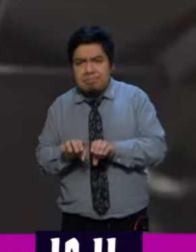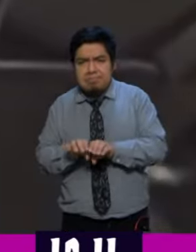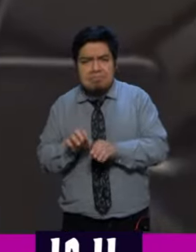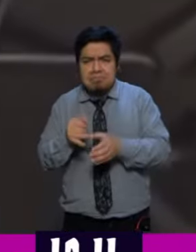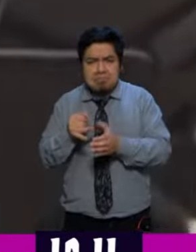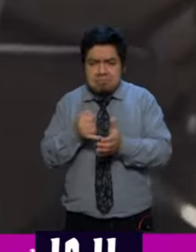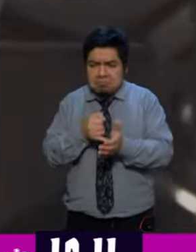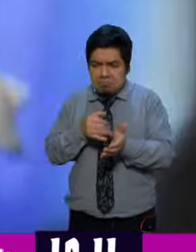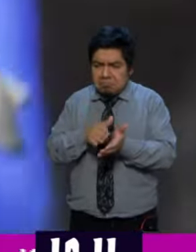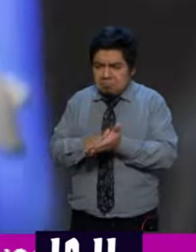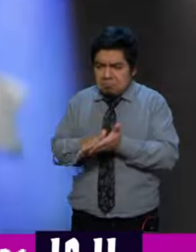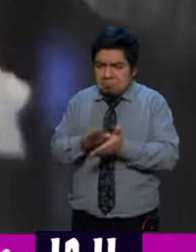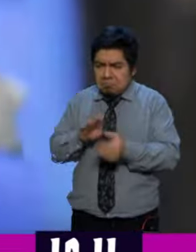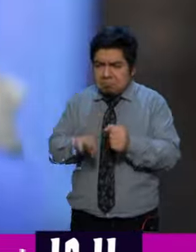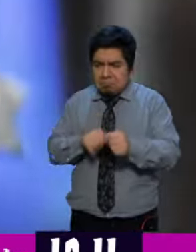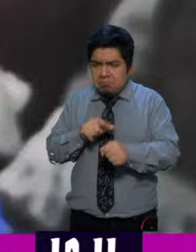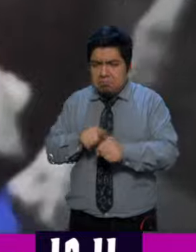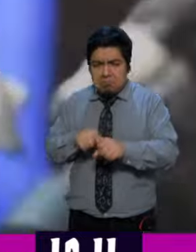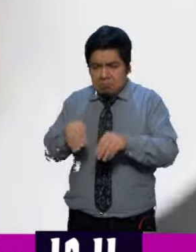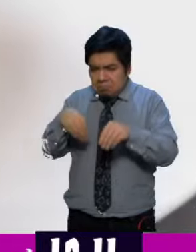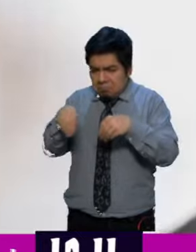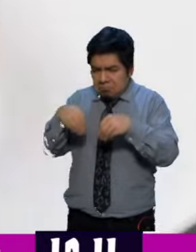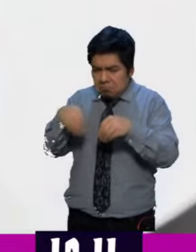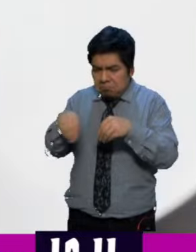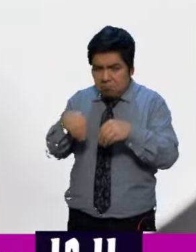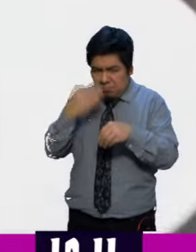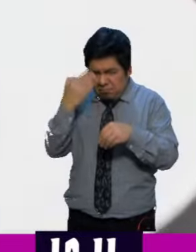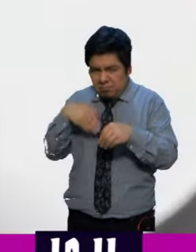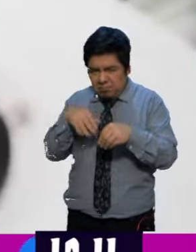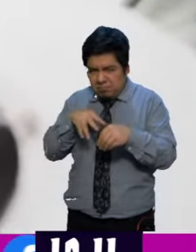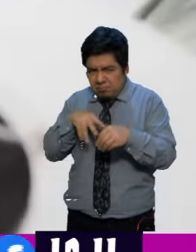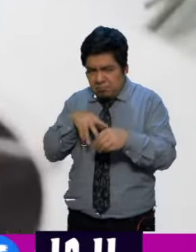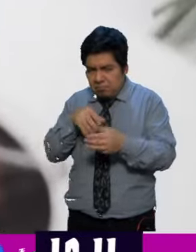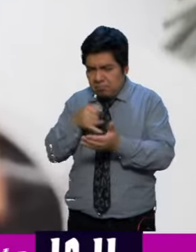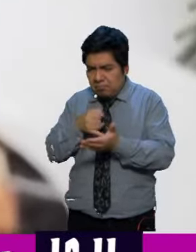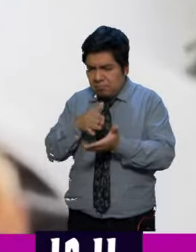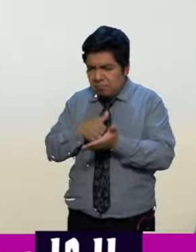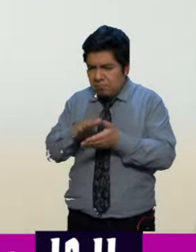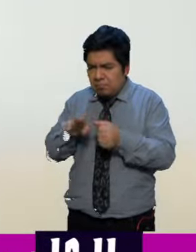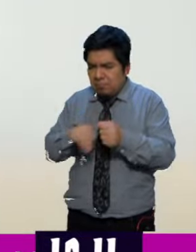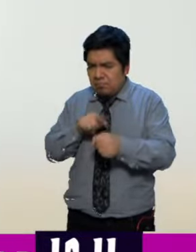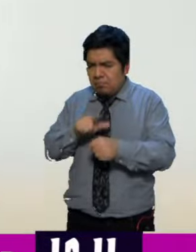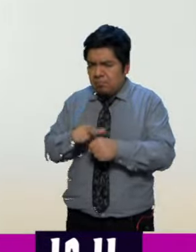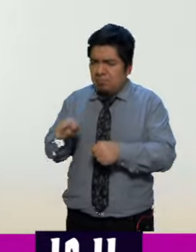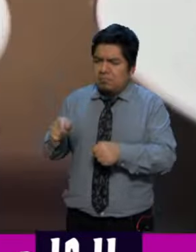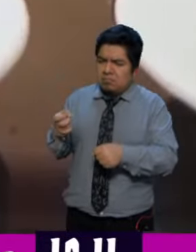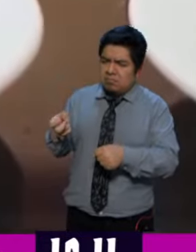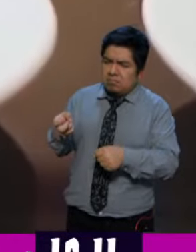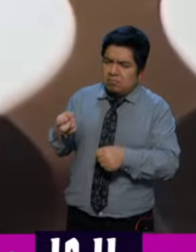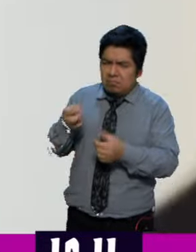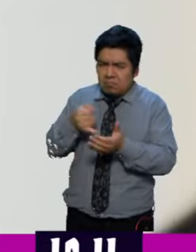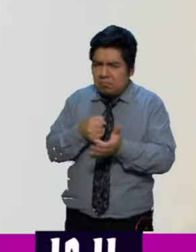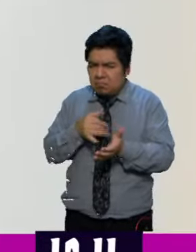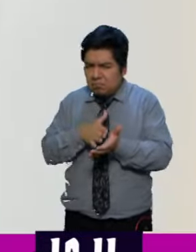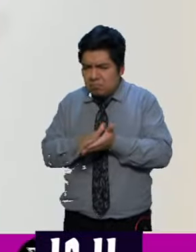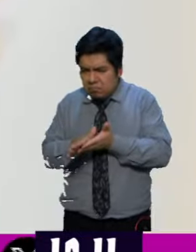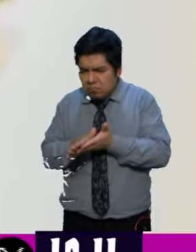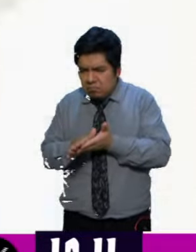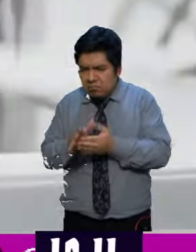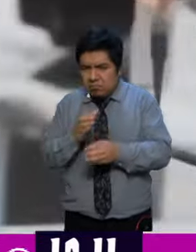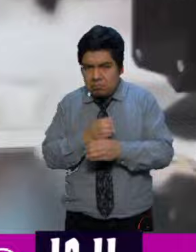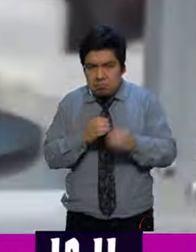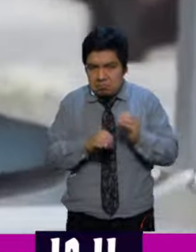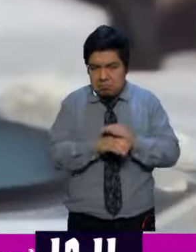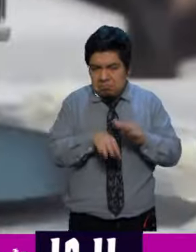esas de plástico, como las que vemos actualmente. Pero es que ese es mi alegato. Las impresoras de cosas estas